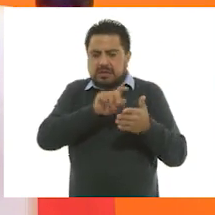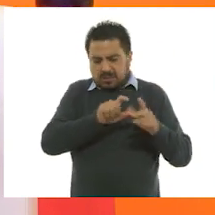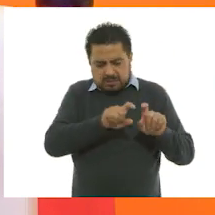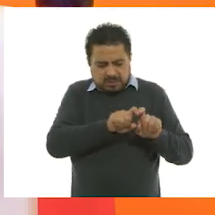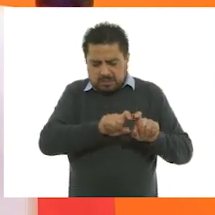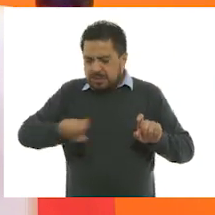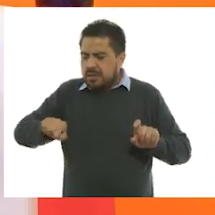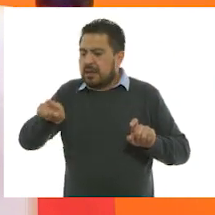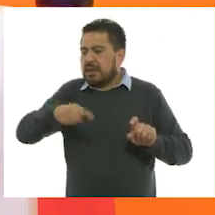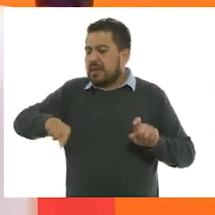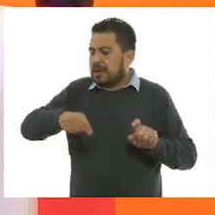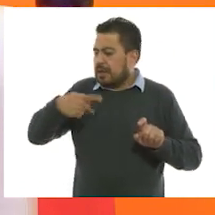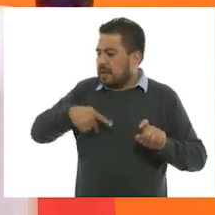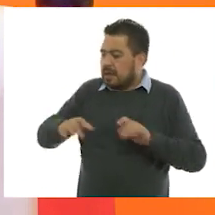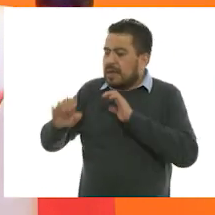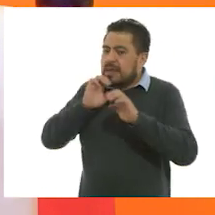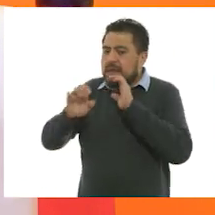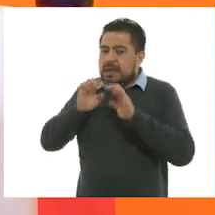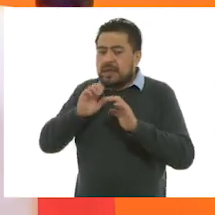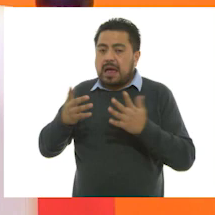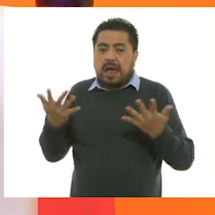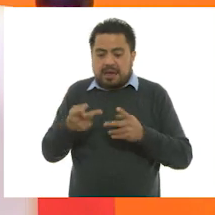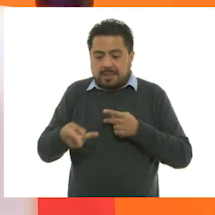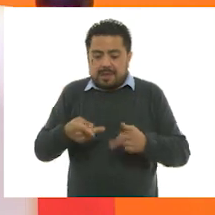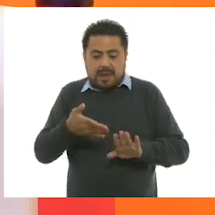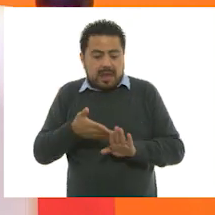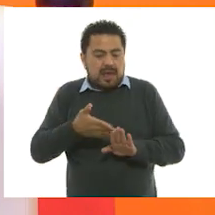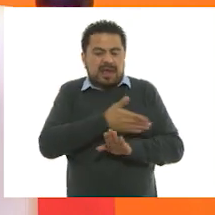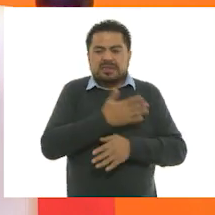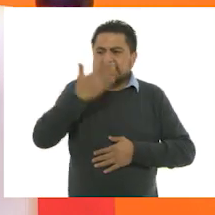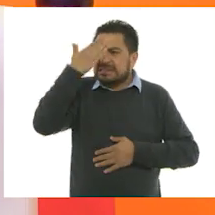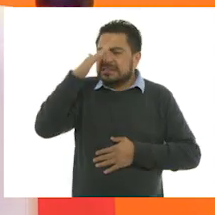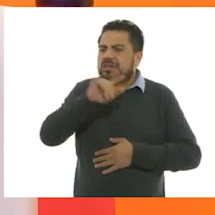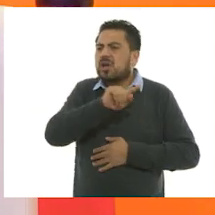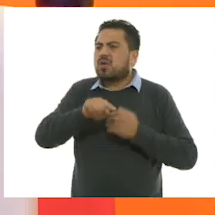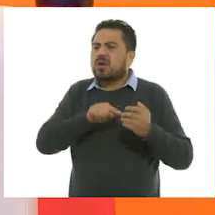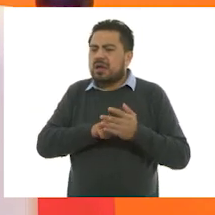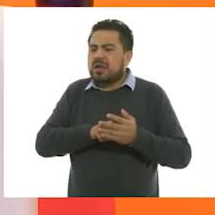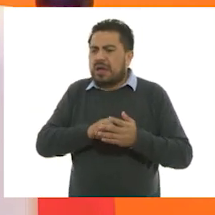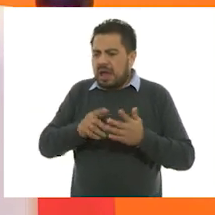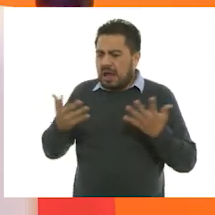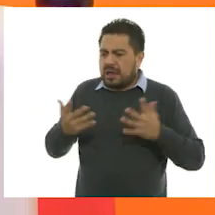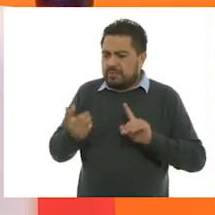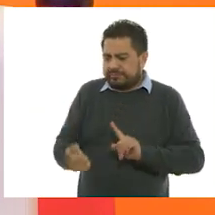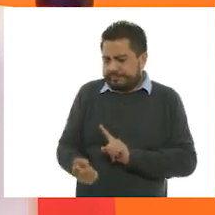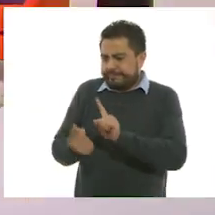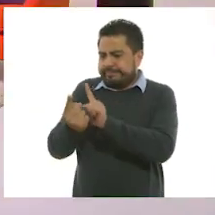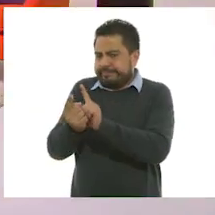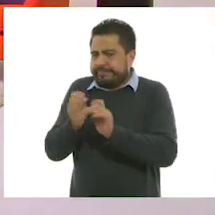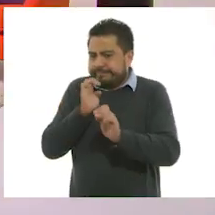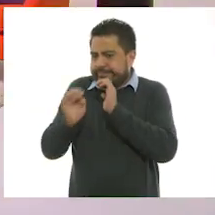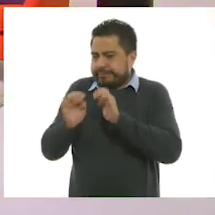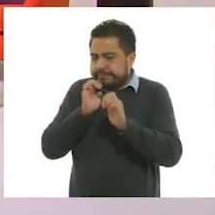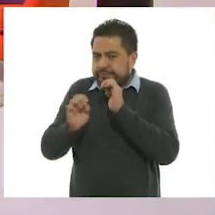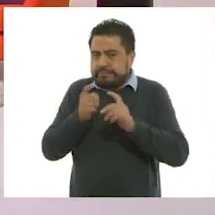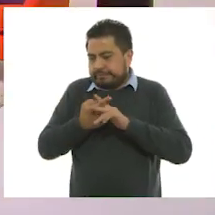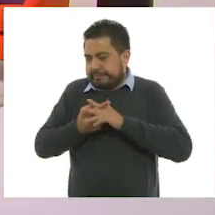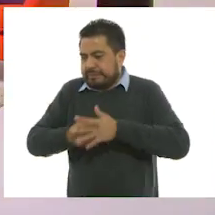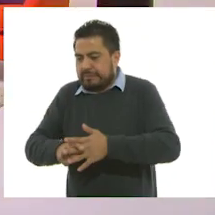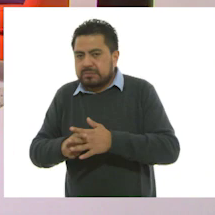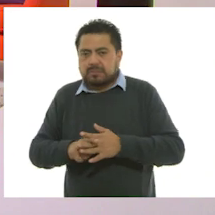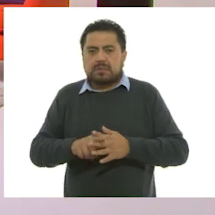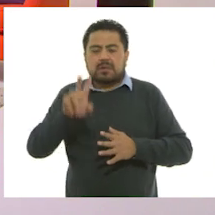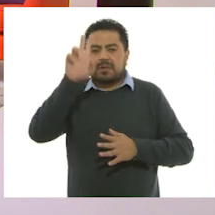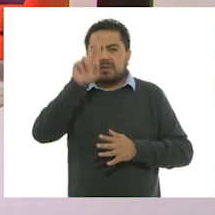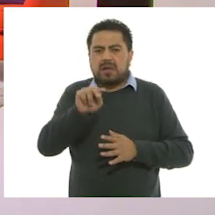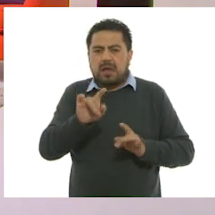el entrevistador lo lleva preparado para saber hacia dónde va a dirigir la entrevista con su entrevistado y no